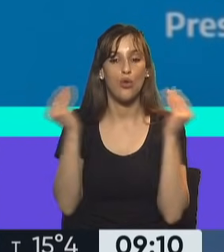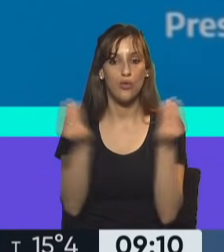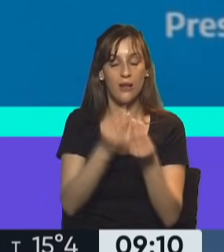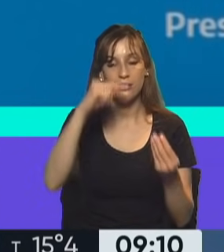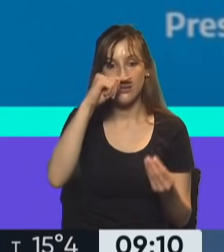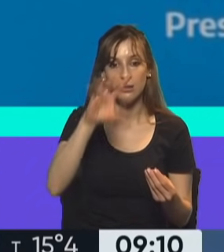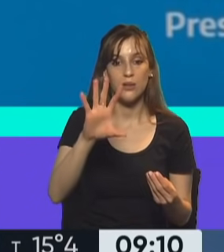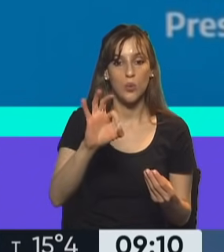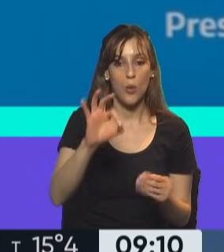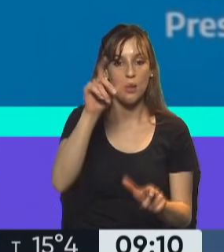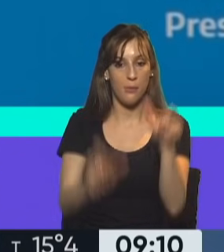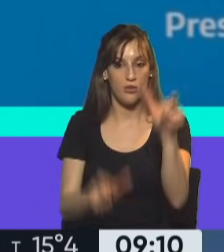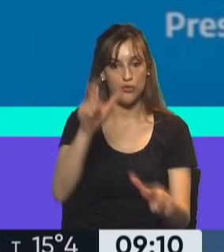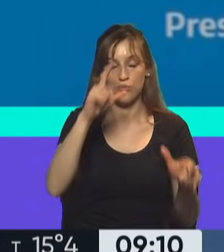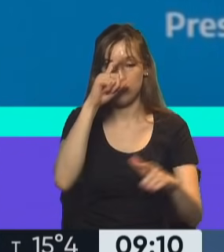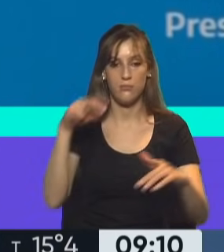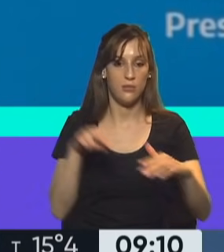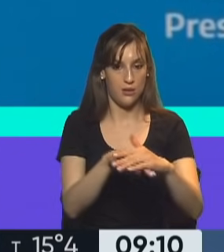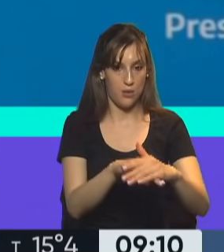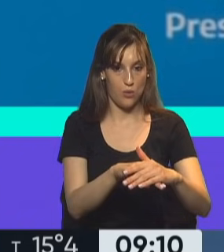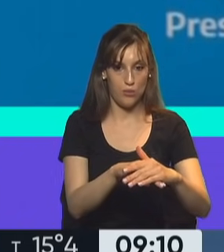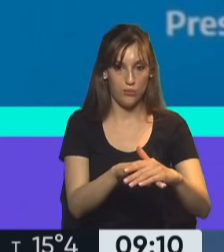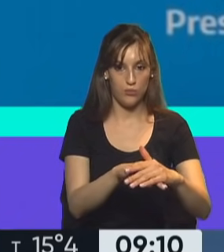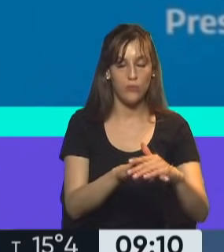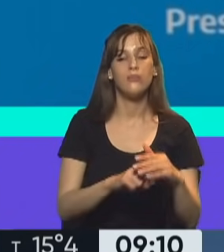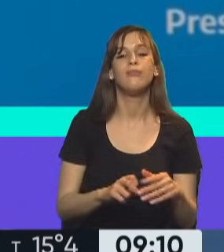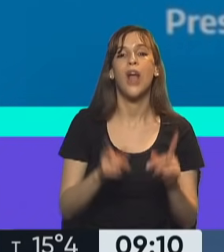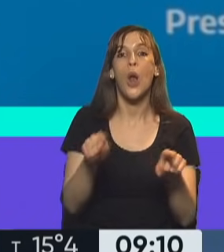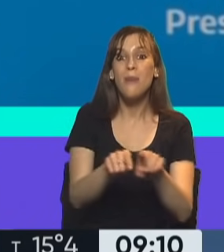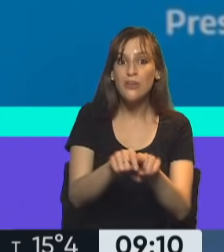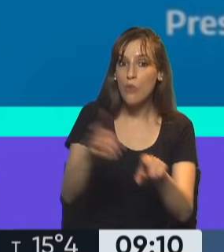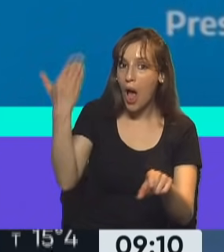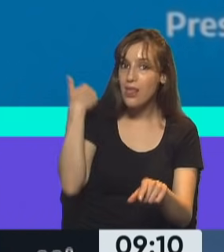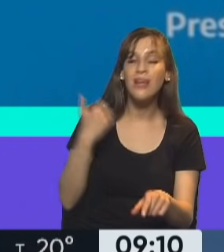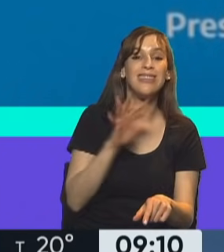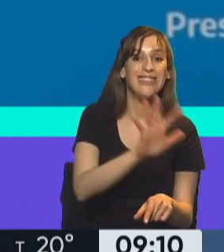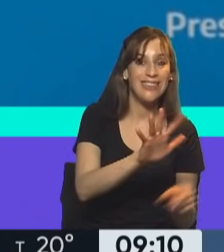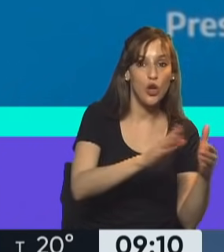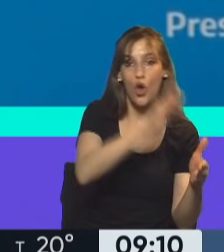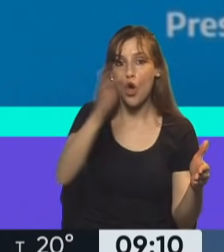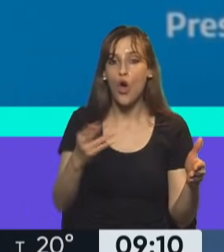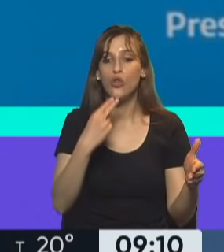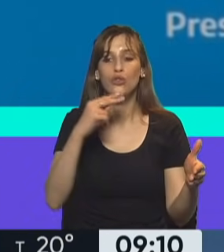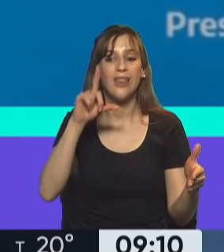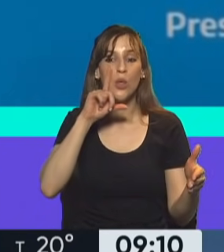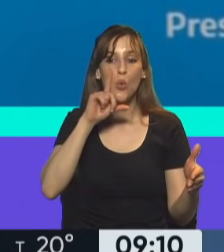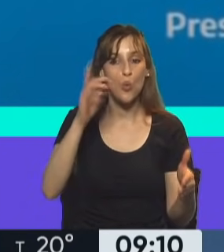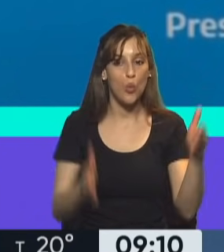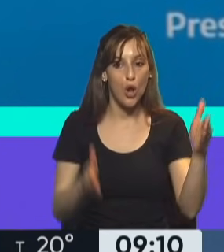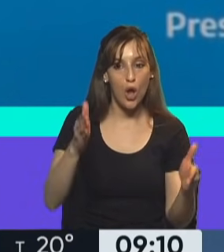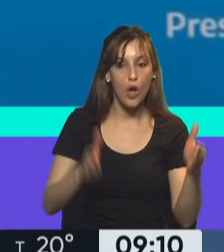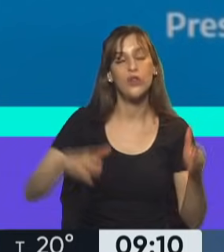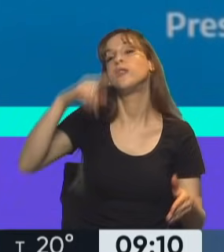personas y nos lleva el 5 al 11 de julio del año pasado, que teníamos